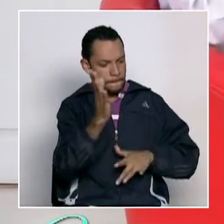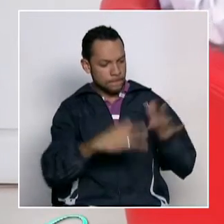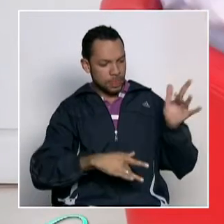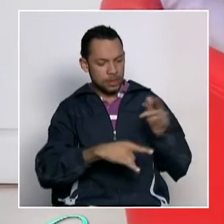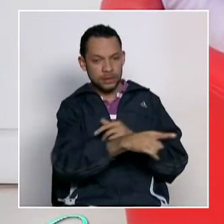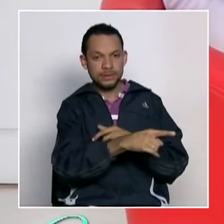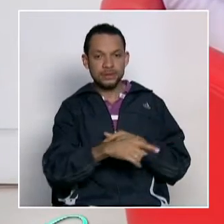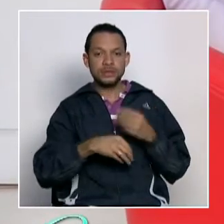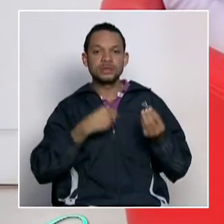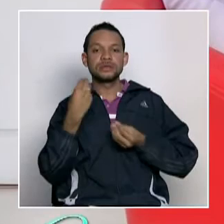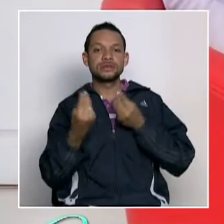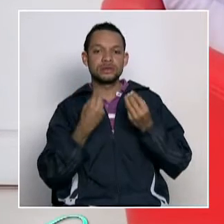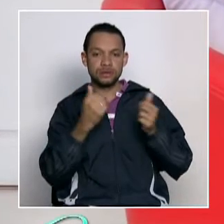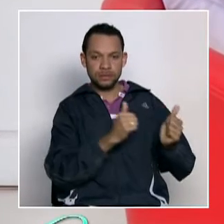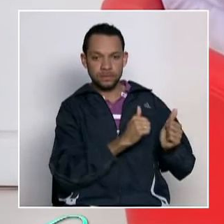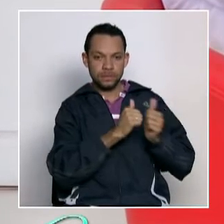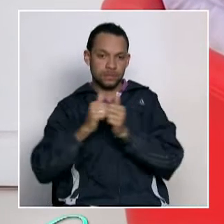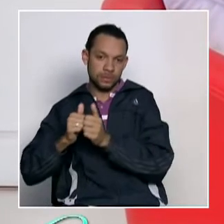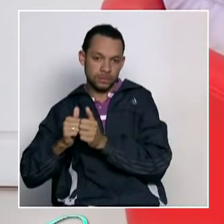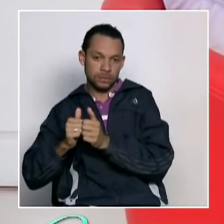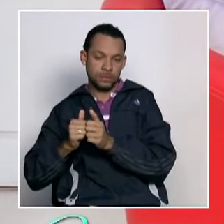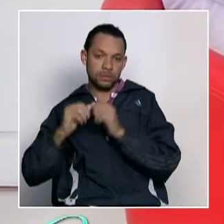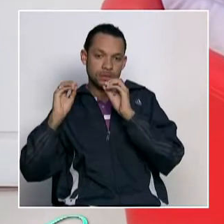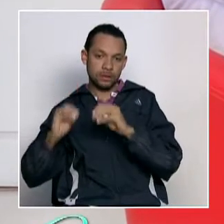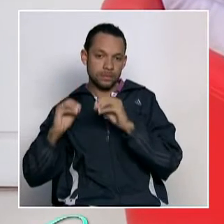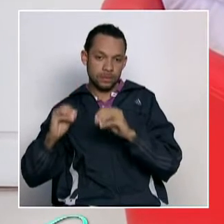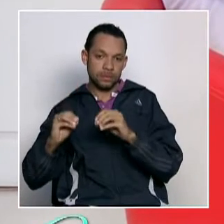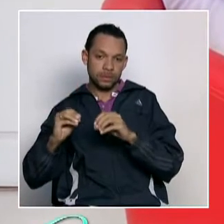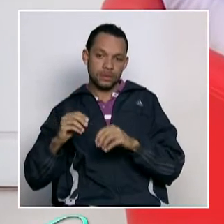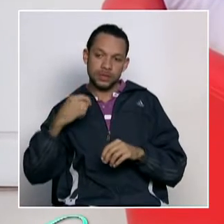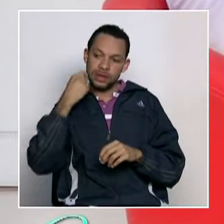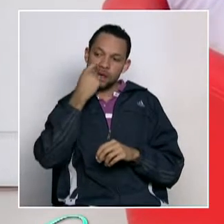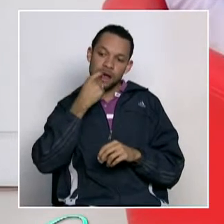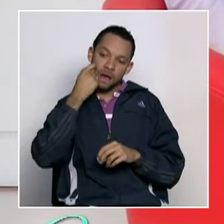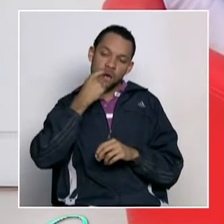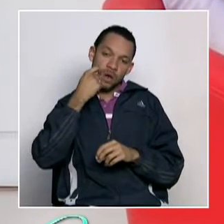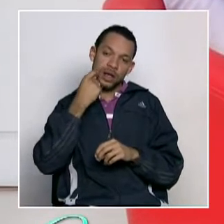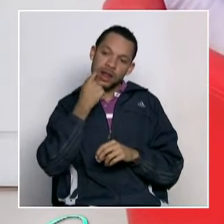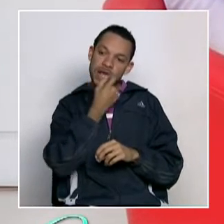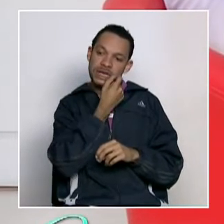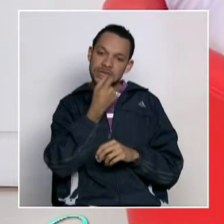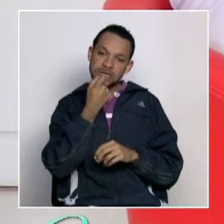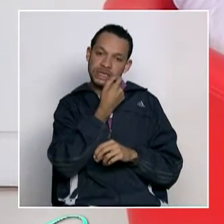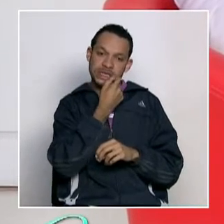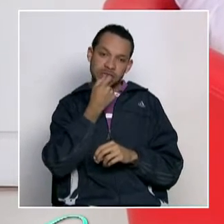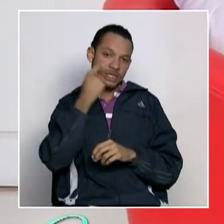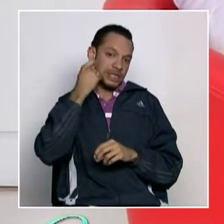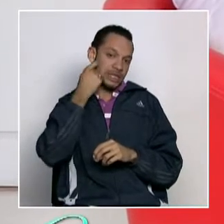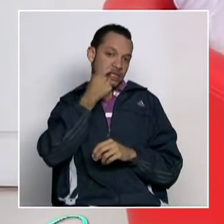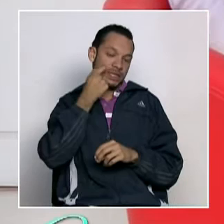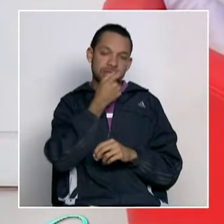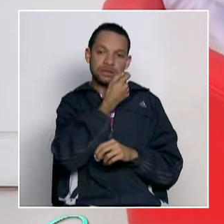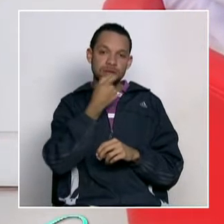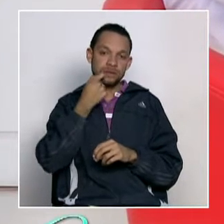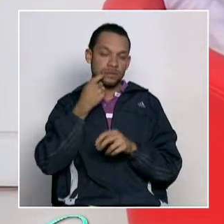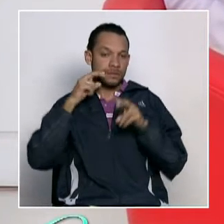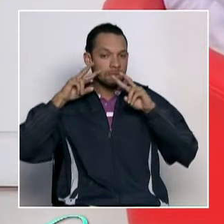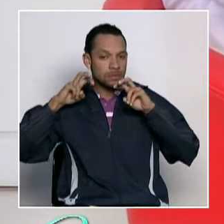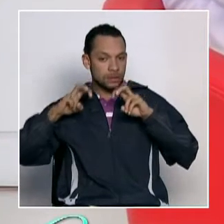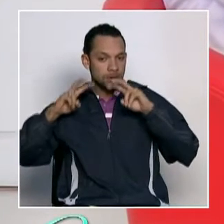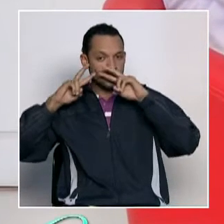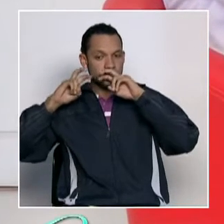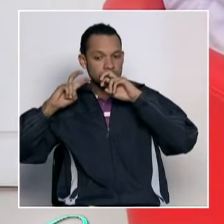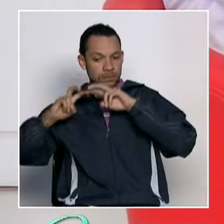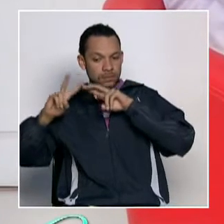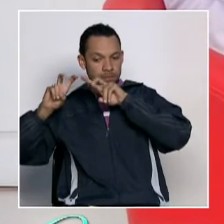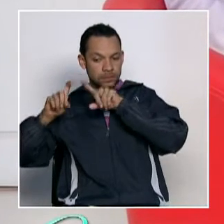¿Qué hicimos nosotros? Hicimos un diagnóstico odontológico, encontramos las cordales que están incluidas y a través de unos métodos de diagnóstico que tenemos